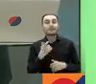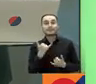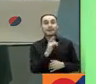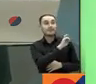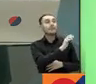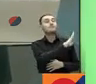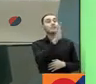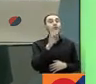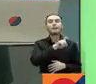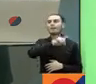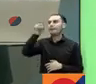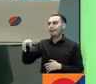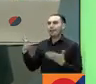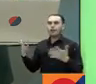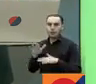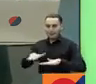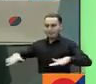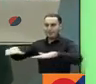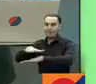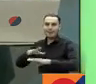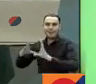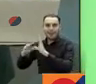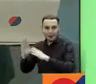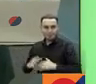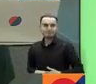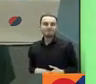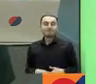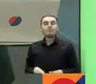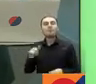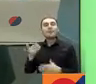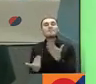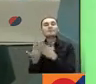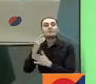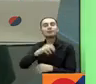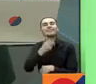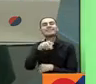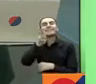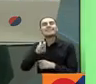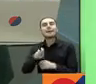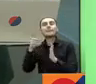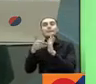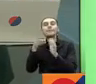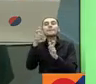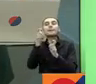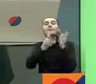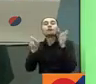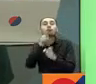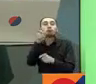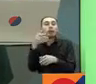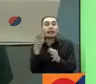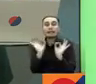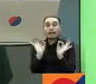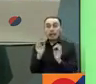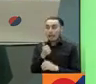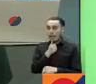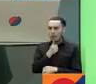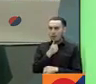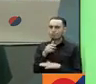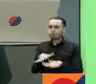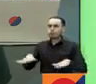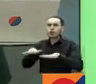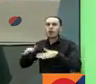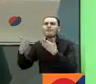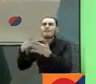a Jamundí, en el Valle del Cauca. 17.000 personas cumplieron 2 semanas sin agua. Los afectados viven en la zona rural